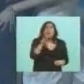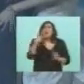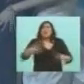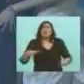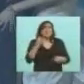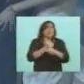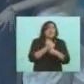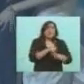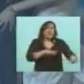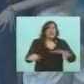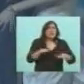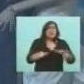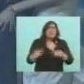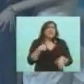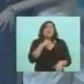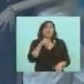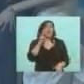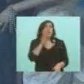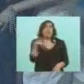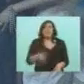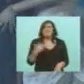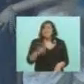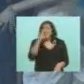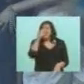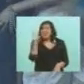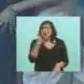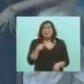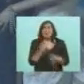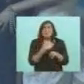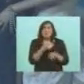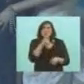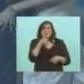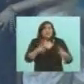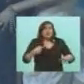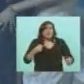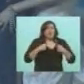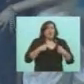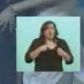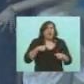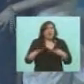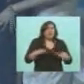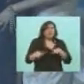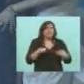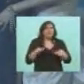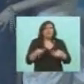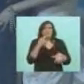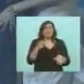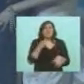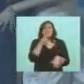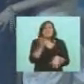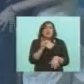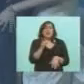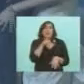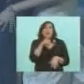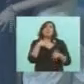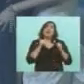hacer, por trabajar y por verlas muy rápido, por eso siempre ando como corriendo con las cosas, es que si no haces así las cosas no te sale nada,